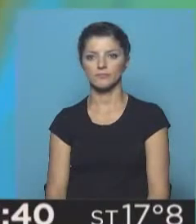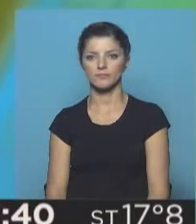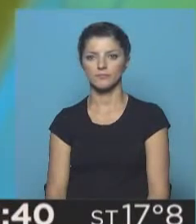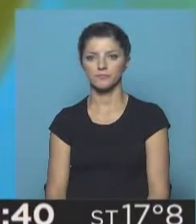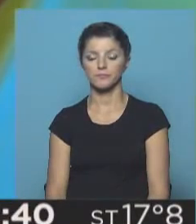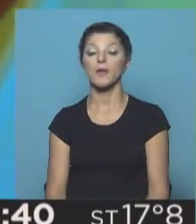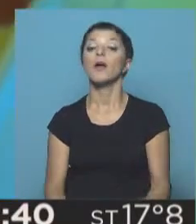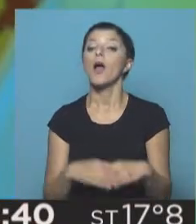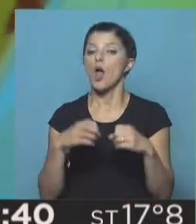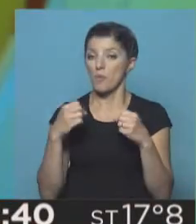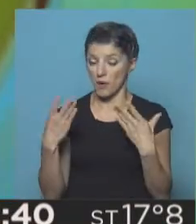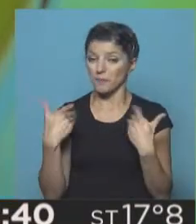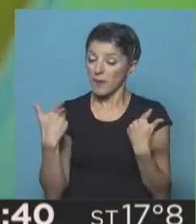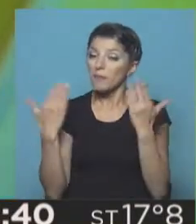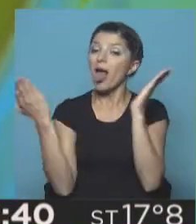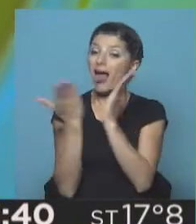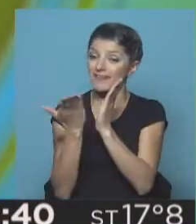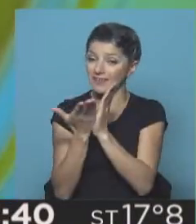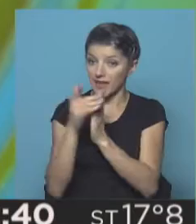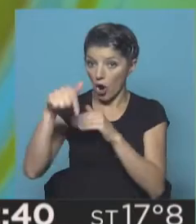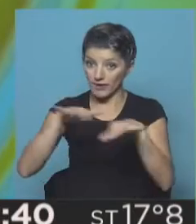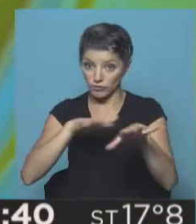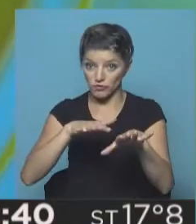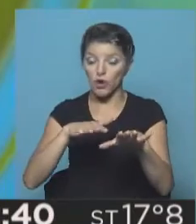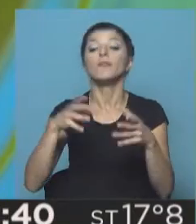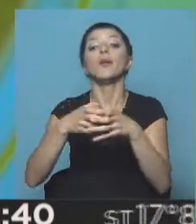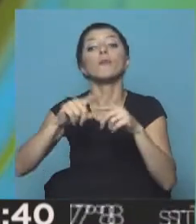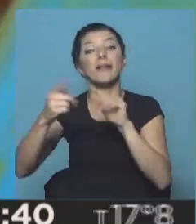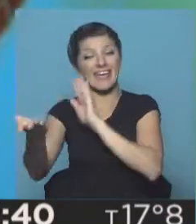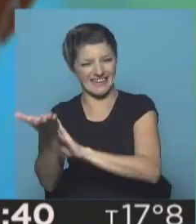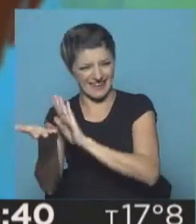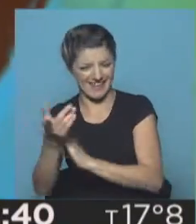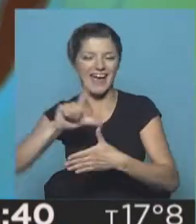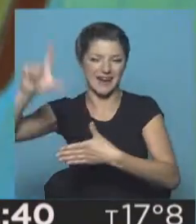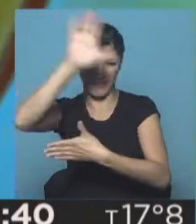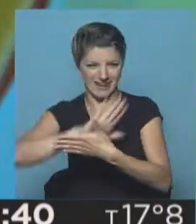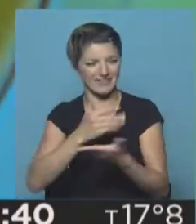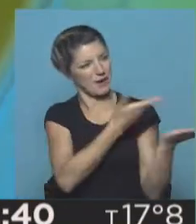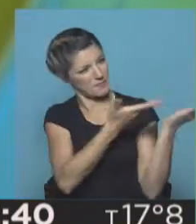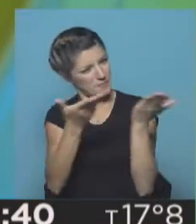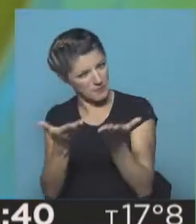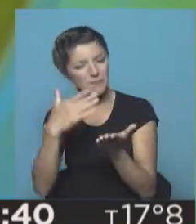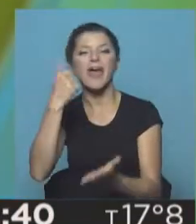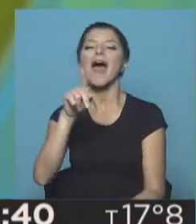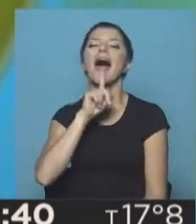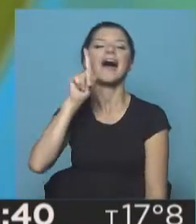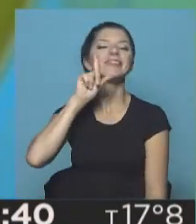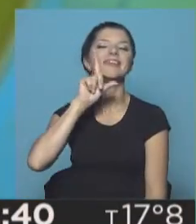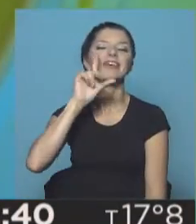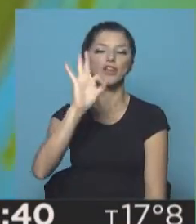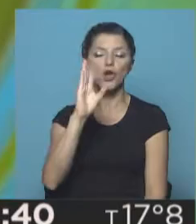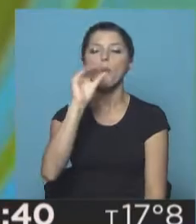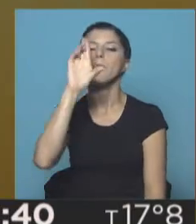Bueno, para analizar y debatir el presente de la izquierda en América Latina, lo invitamos a Atilio Borón, politólogo, investigador superior del